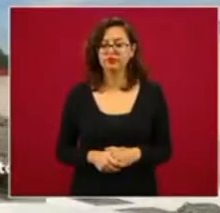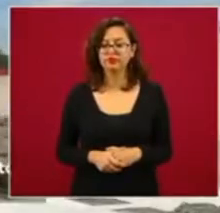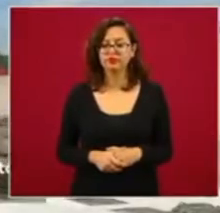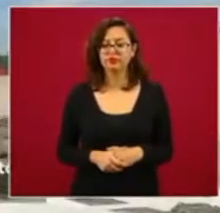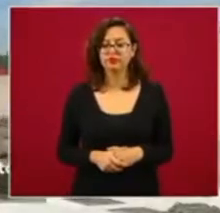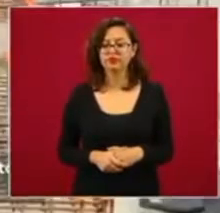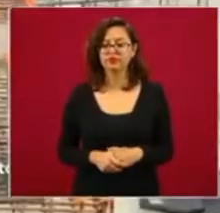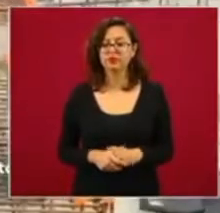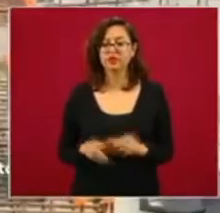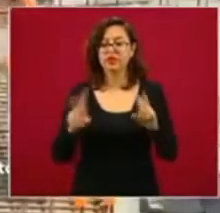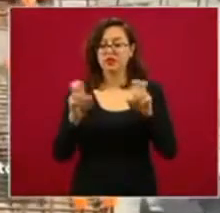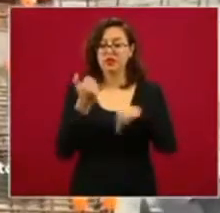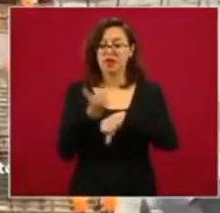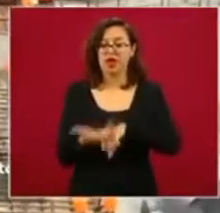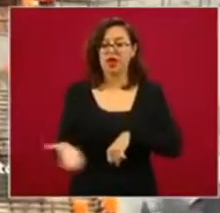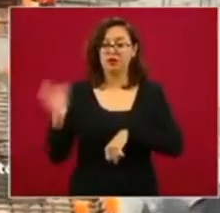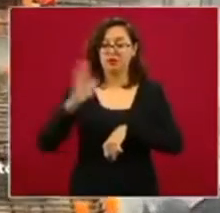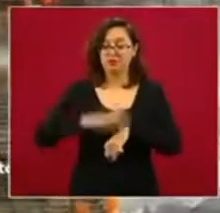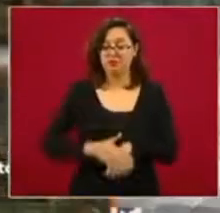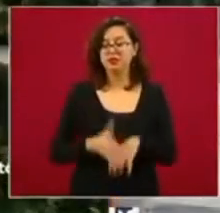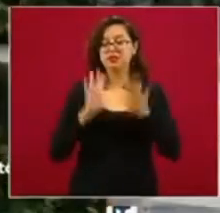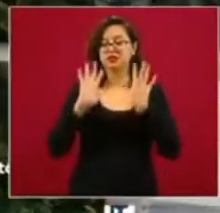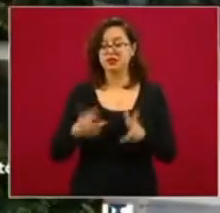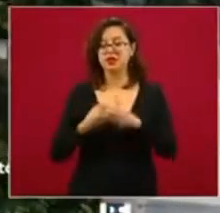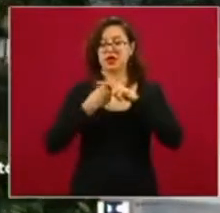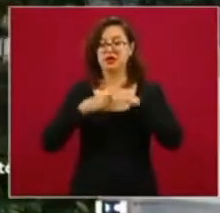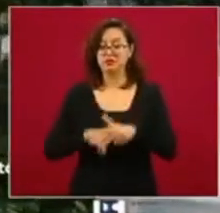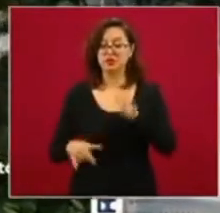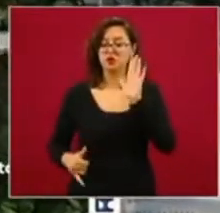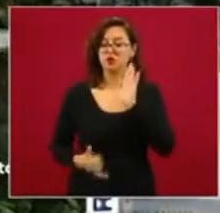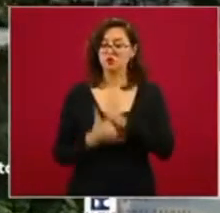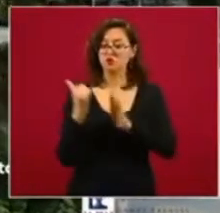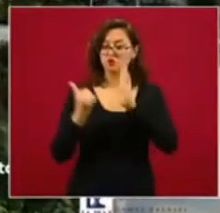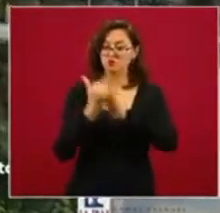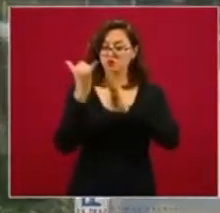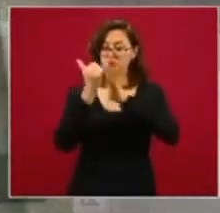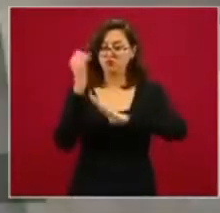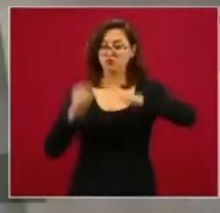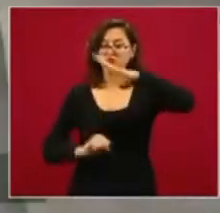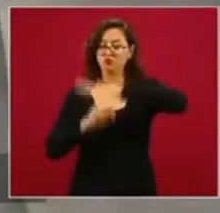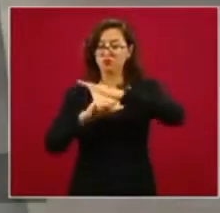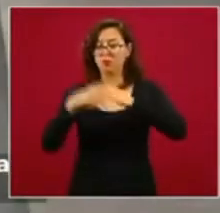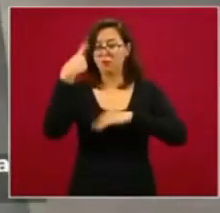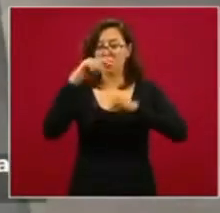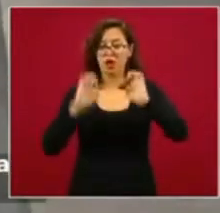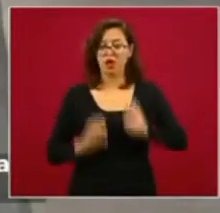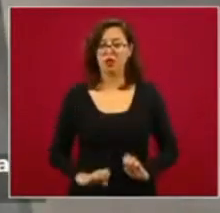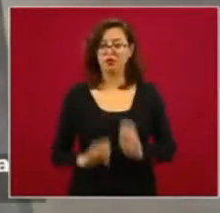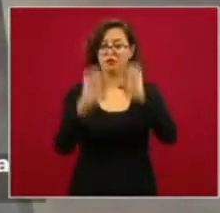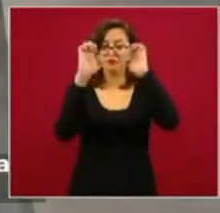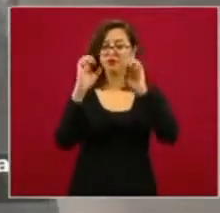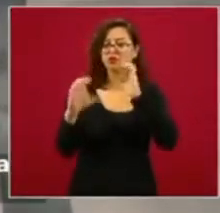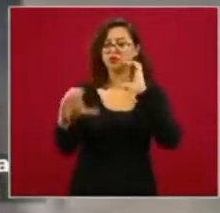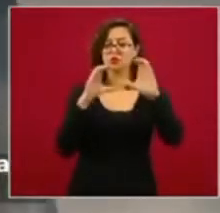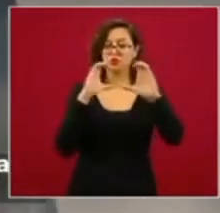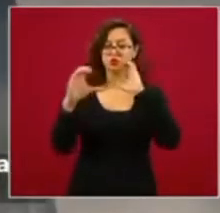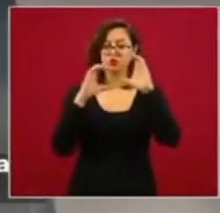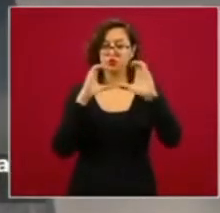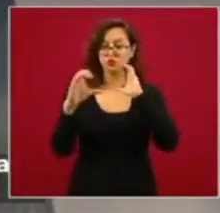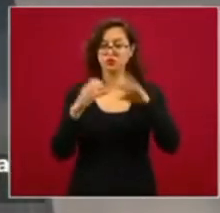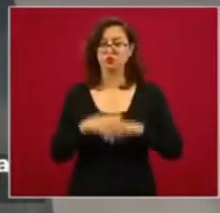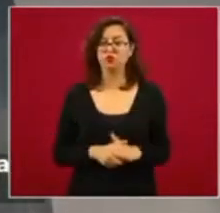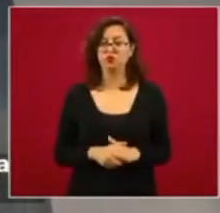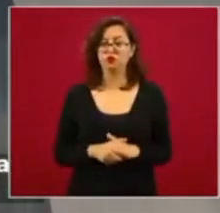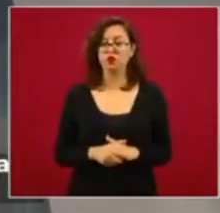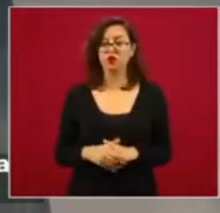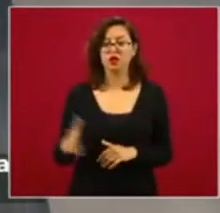En el área administrativa se concluyó la construcción de las plataformas e inicio de la cimentación de los edificios de telecomunicaciones, el